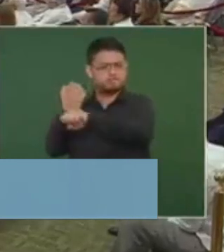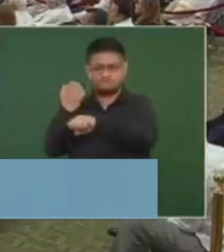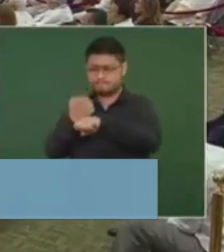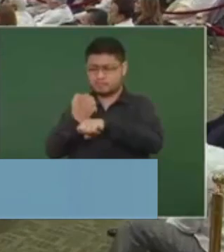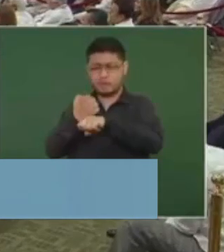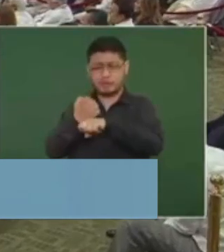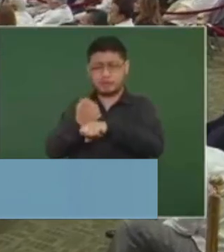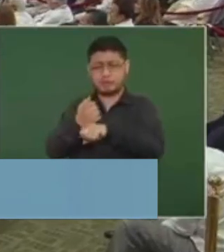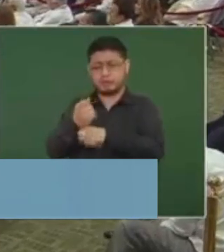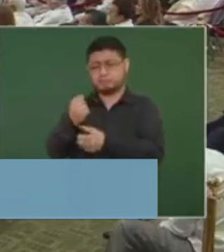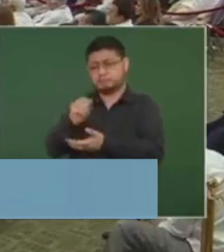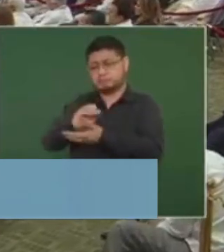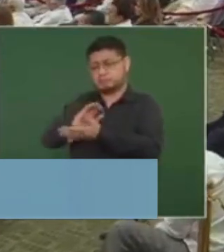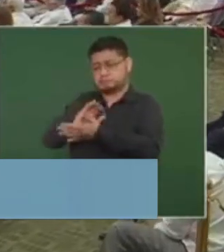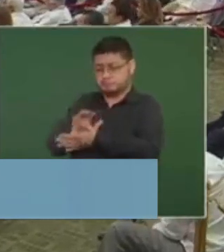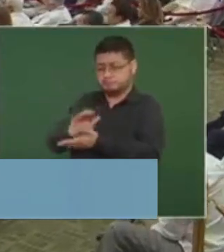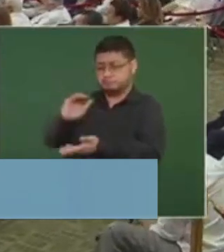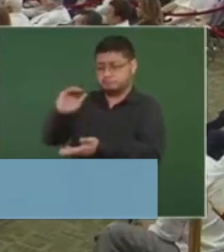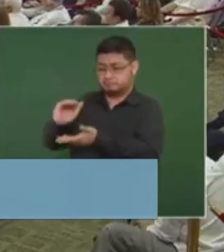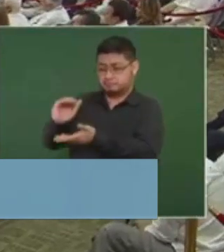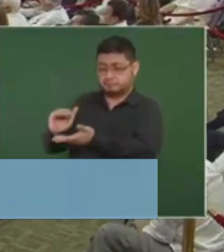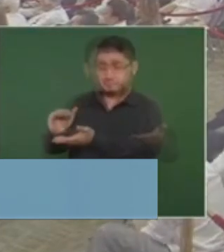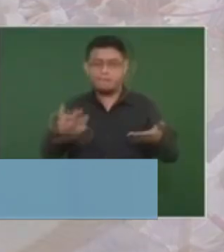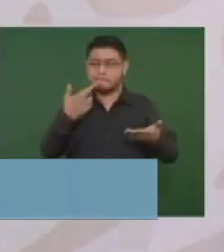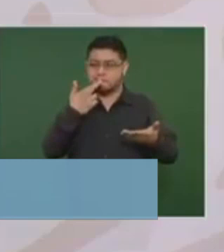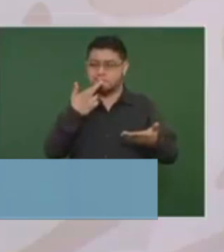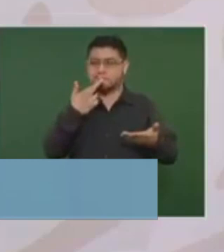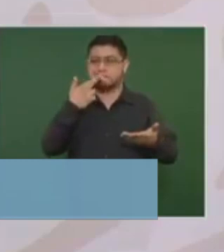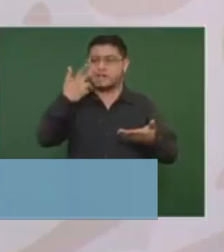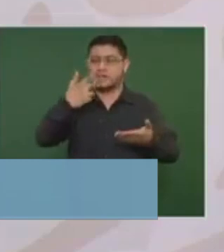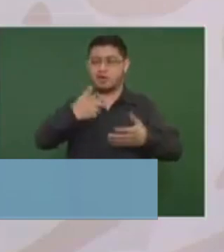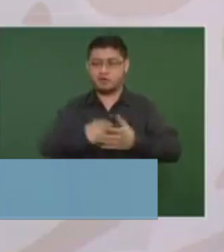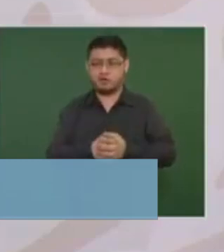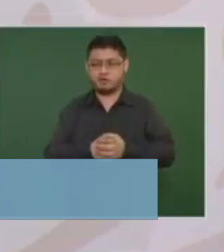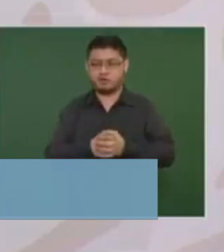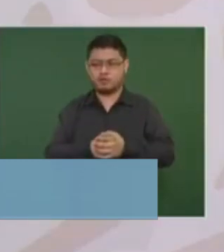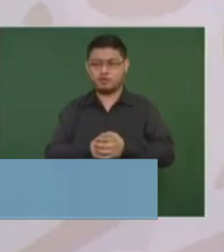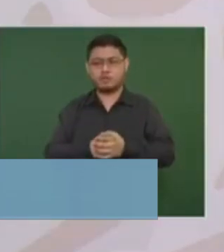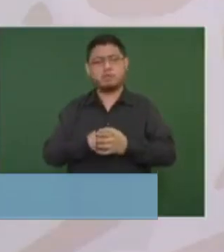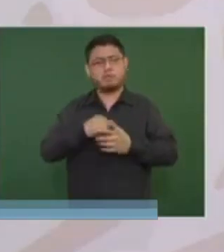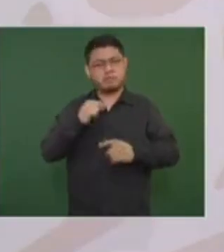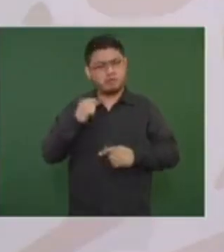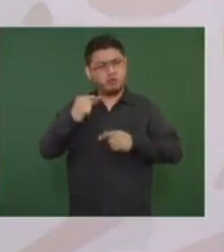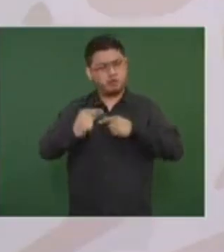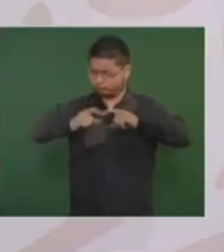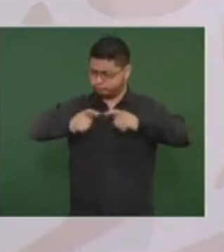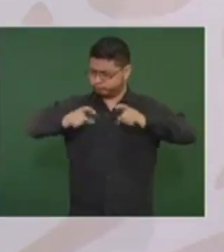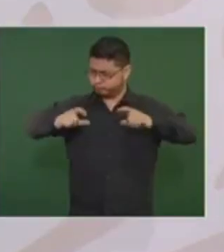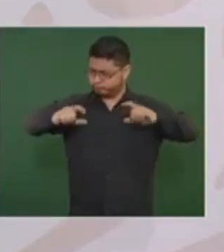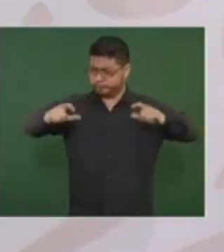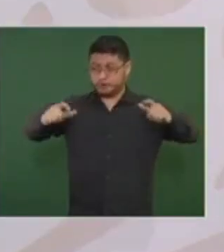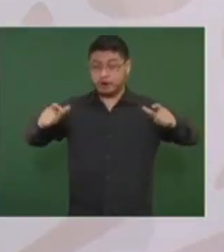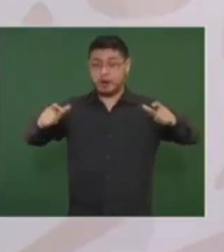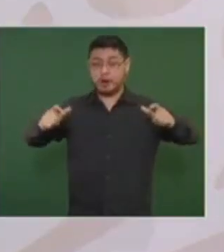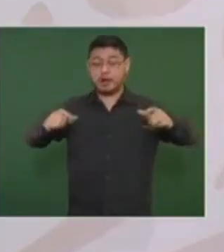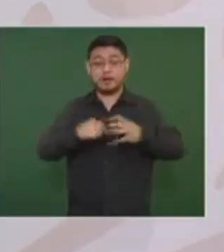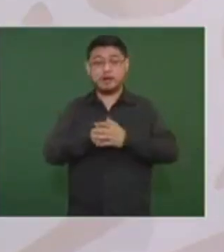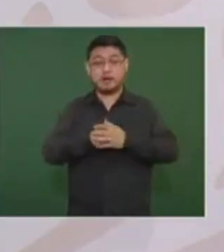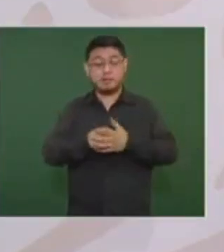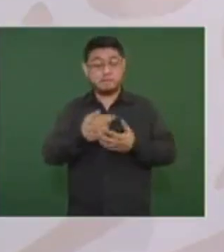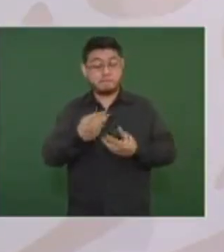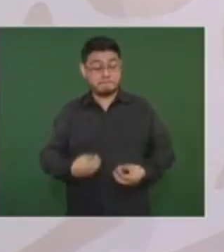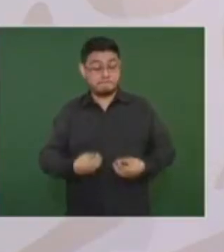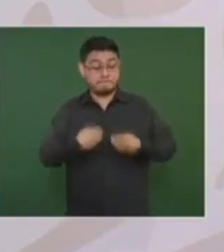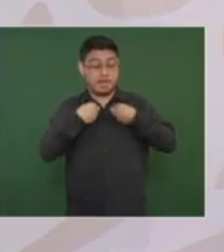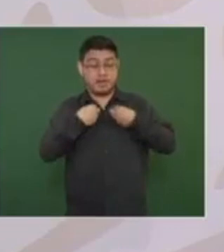marginación mejoraron de manera deliberada las condiciones de vida